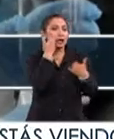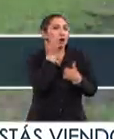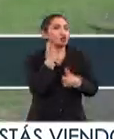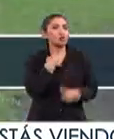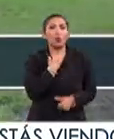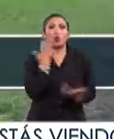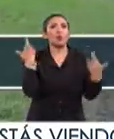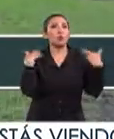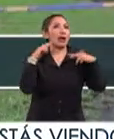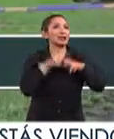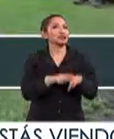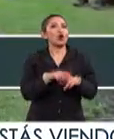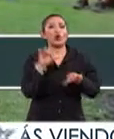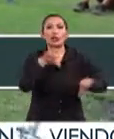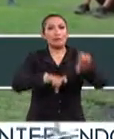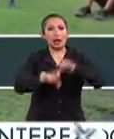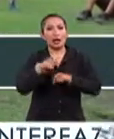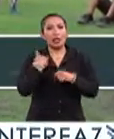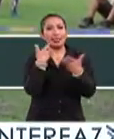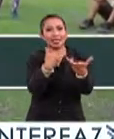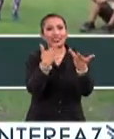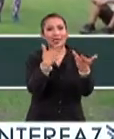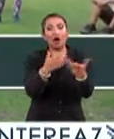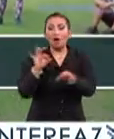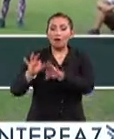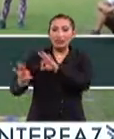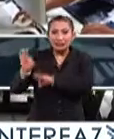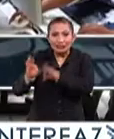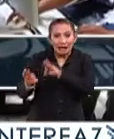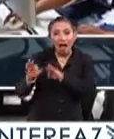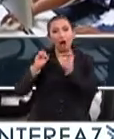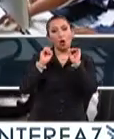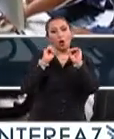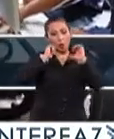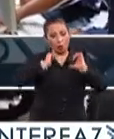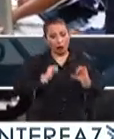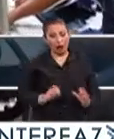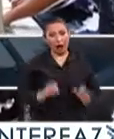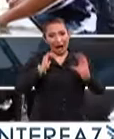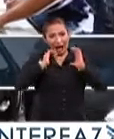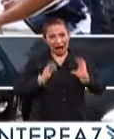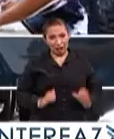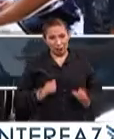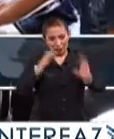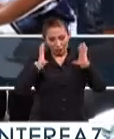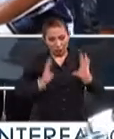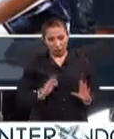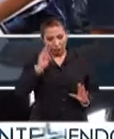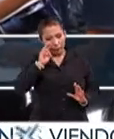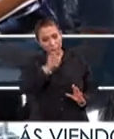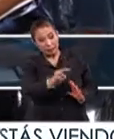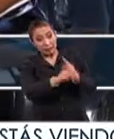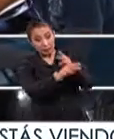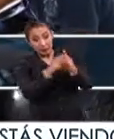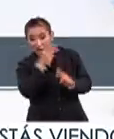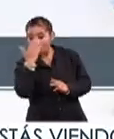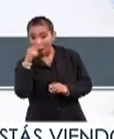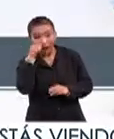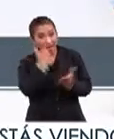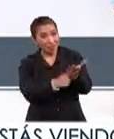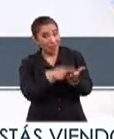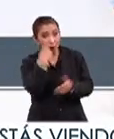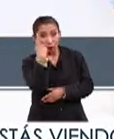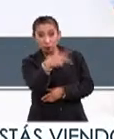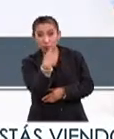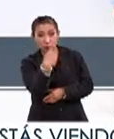ser maestro en química, en física, en anatomía, y esa materia en especial no existe